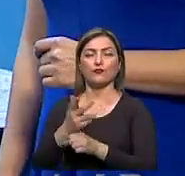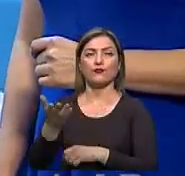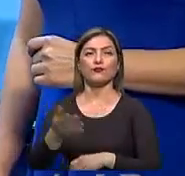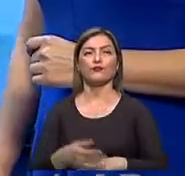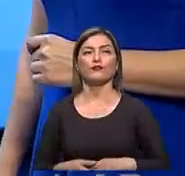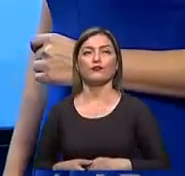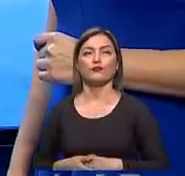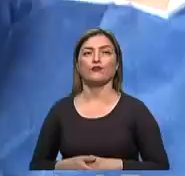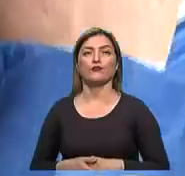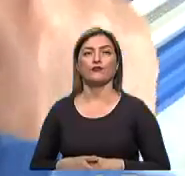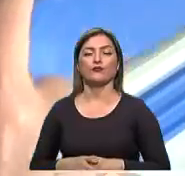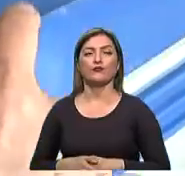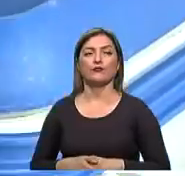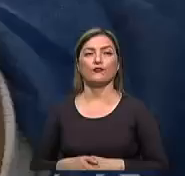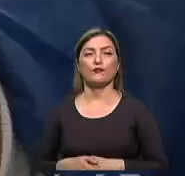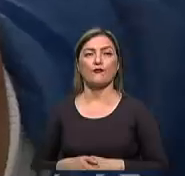siguiente reportaje.